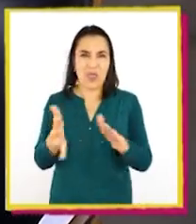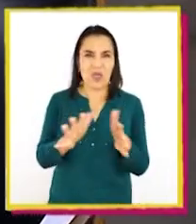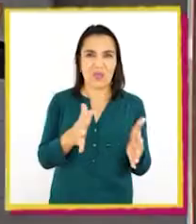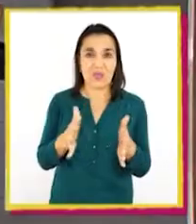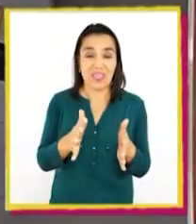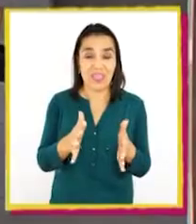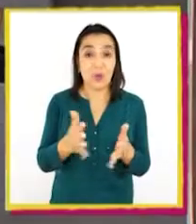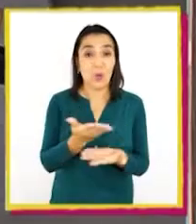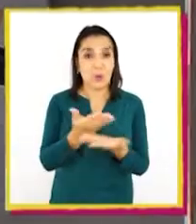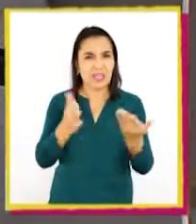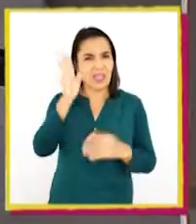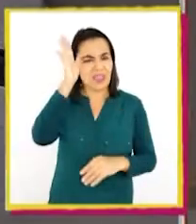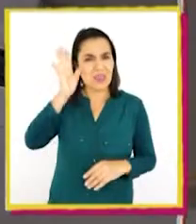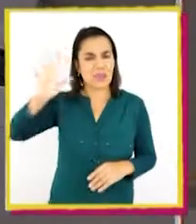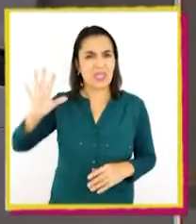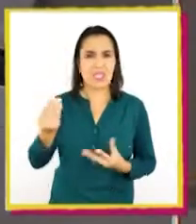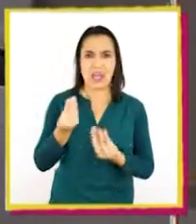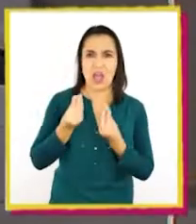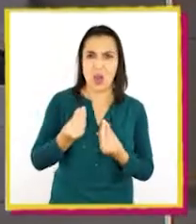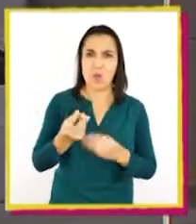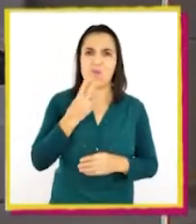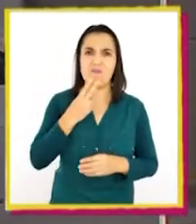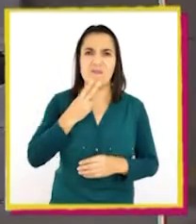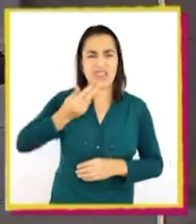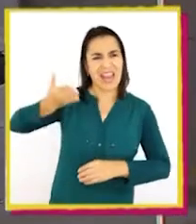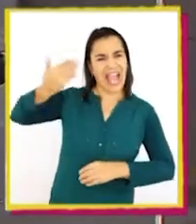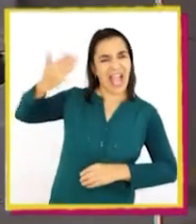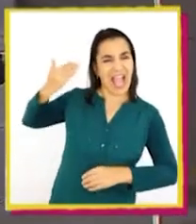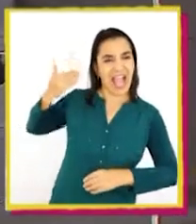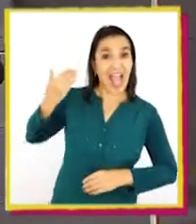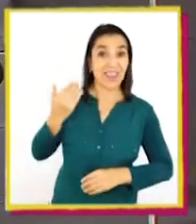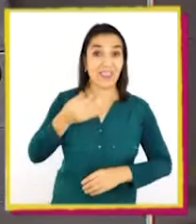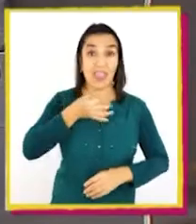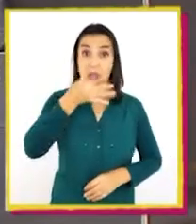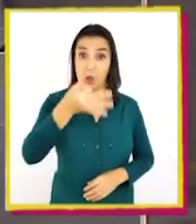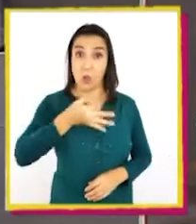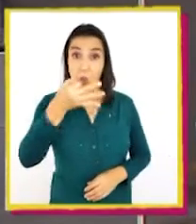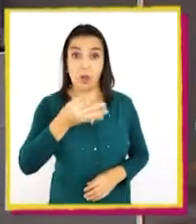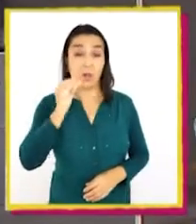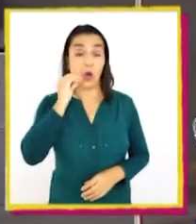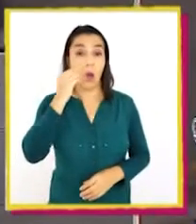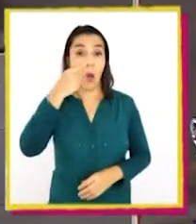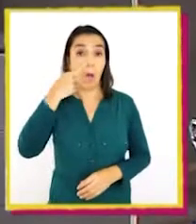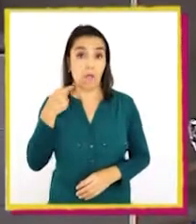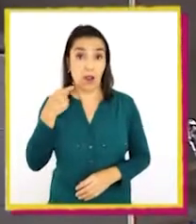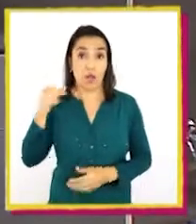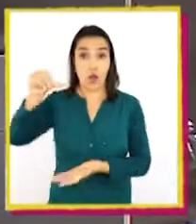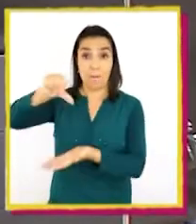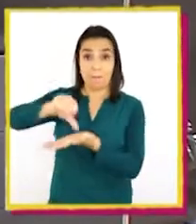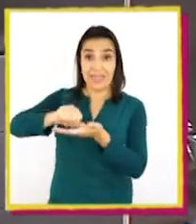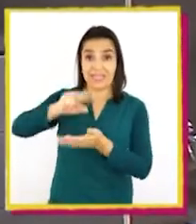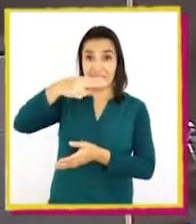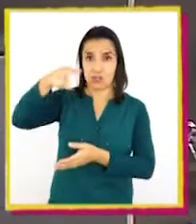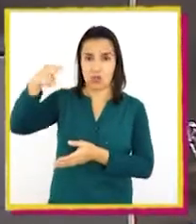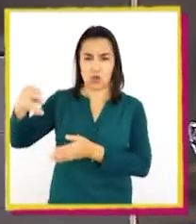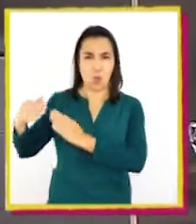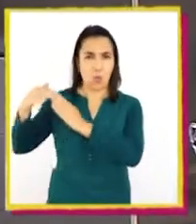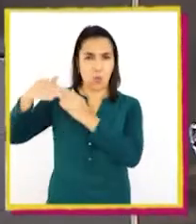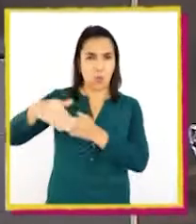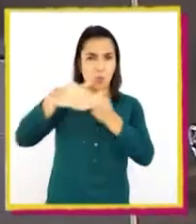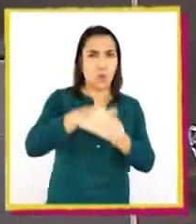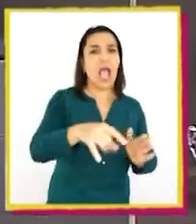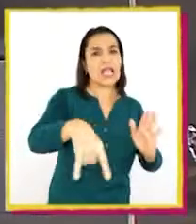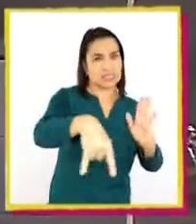así. ¿Se imaginan cómo habrá sido vivir en esa época? Les cuento que mi abuelo llegó en un barco desde Noruega a vivir a